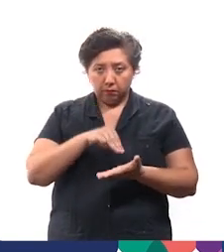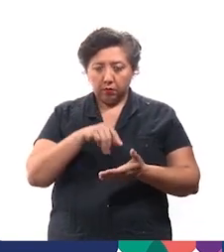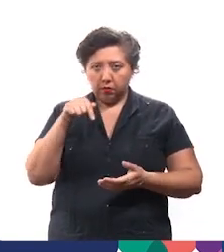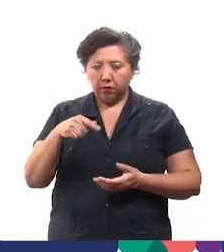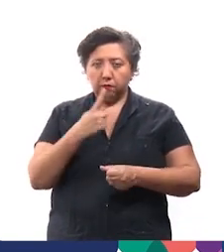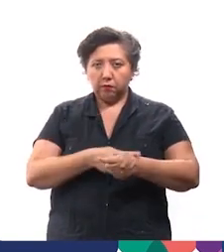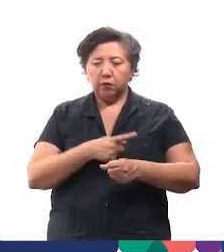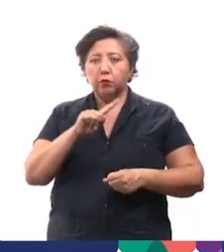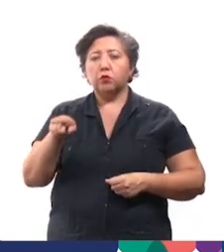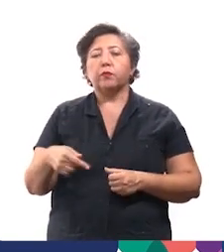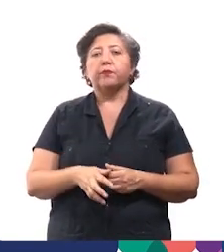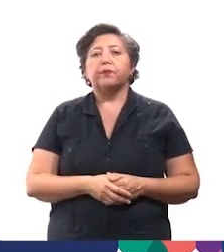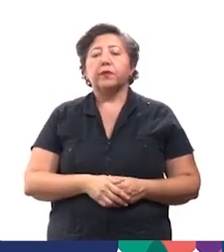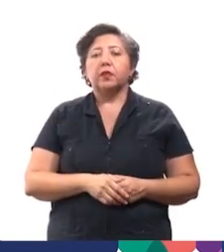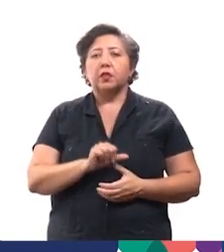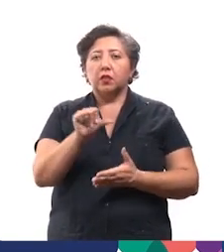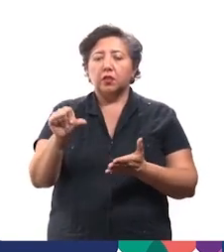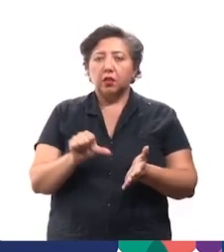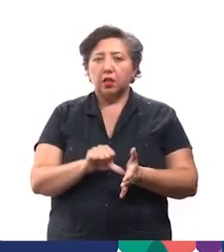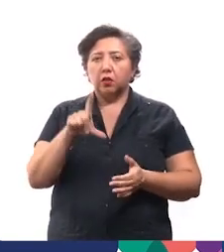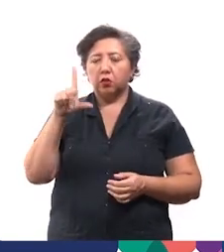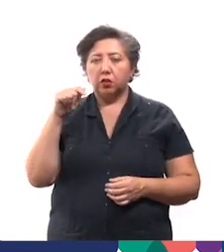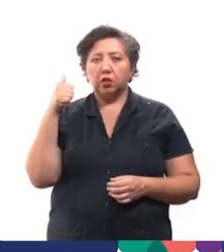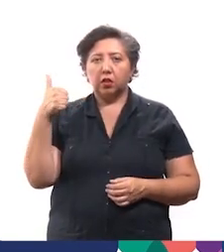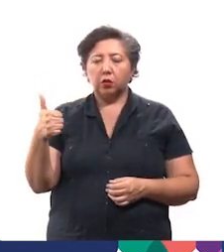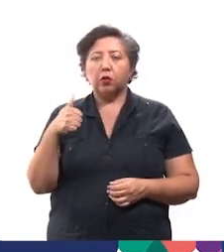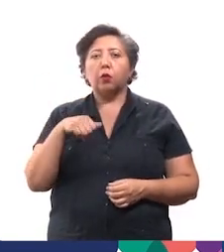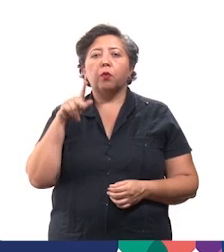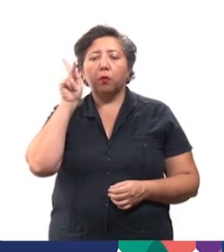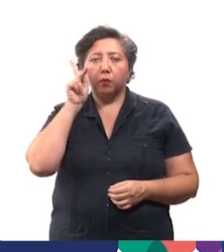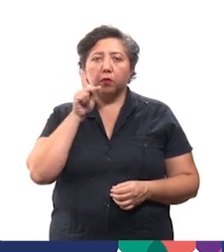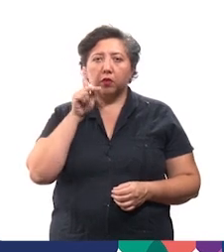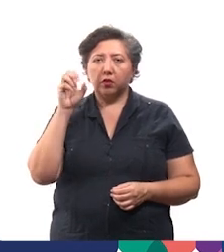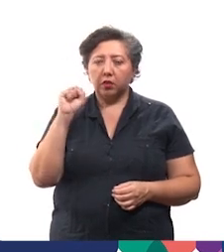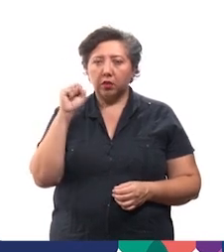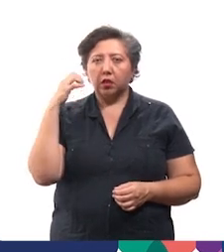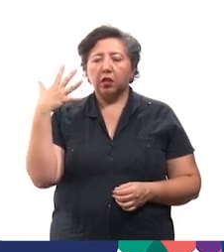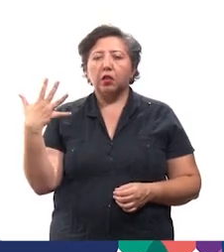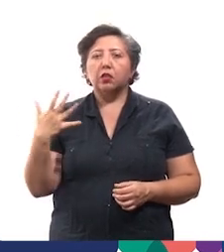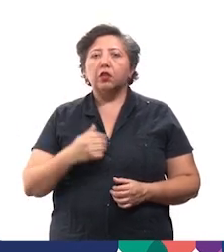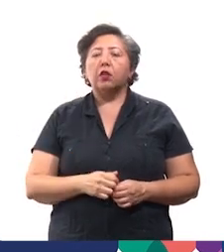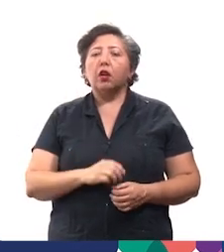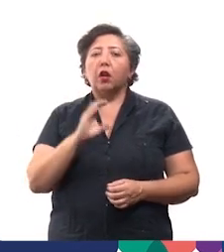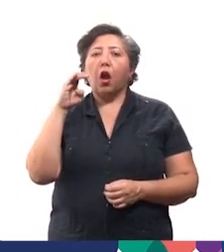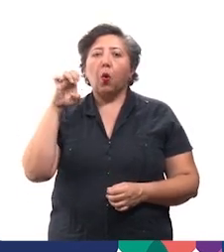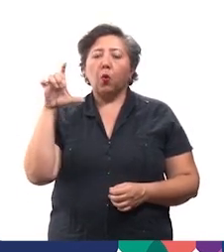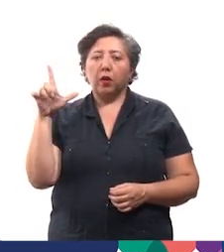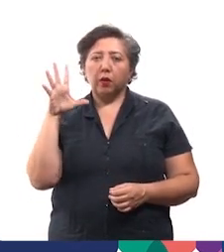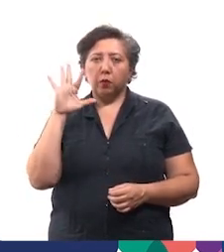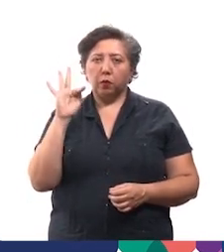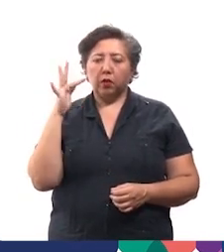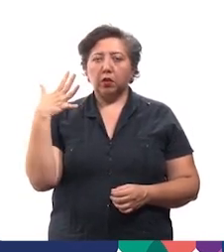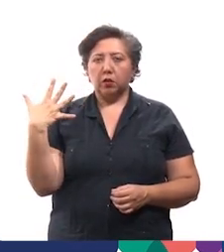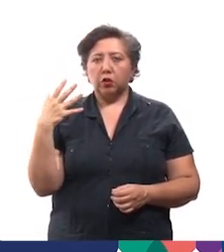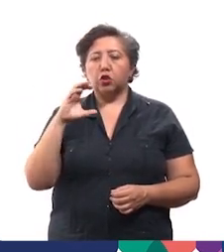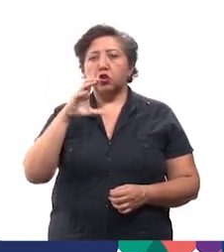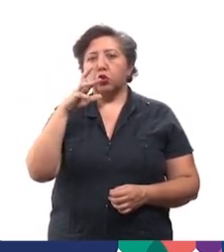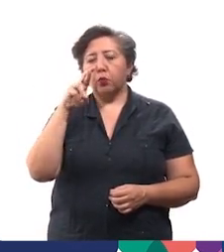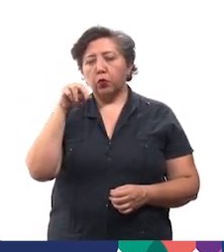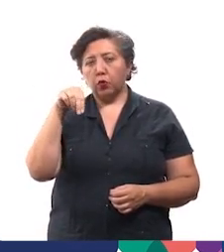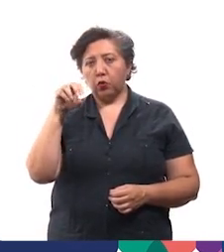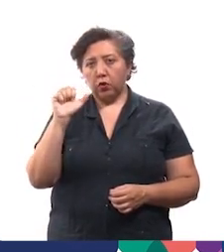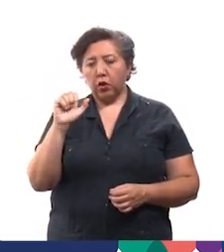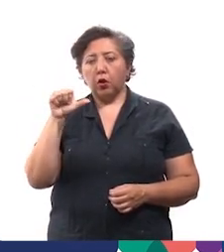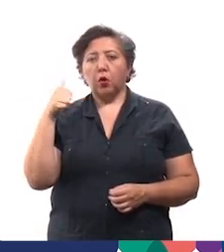de personas contagiadas son Centro 76, Juan Pablo II 65, Ciudad Cauquel 45, Chuburná